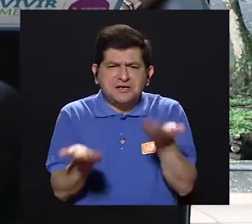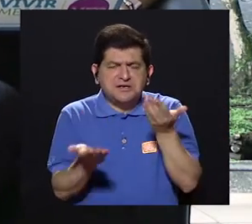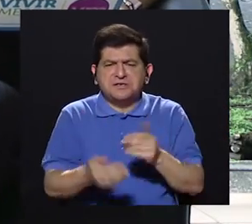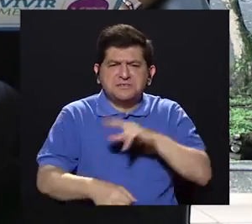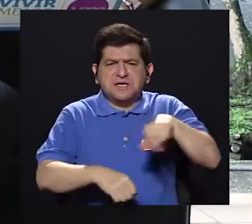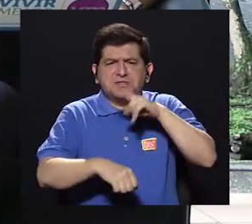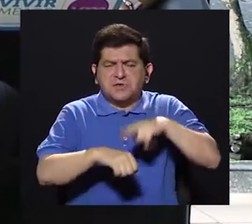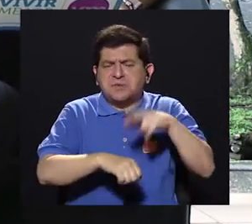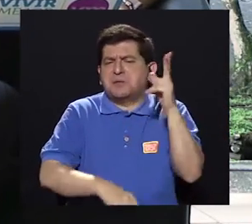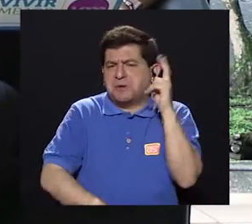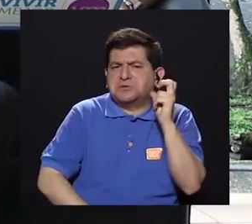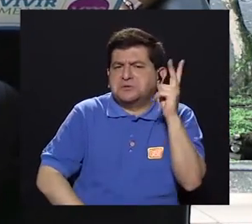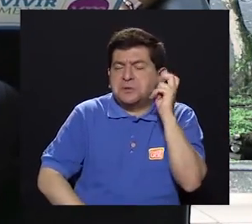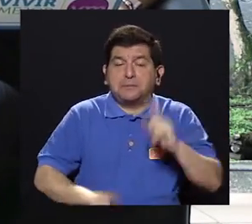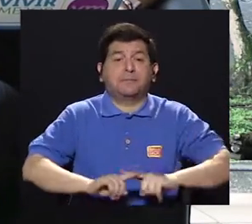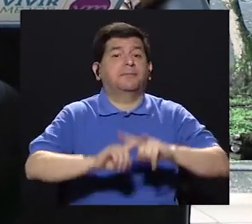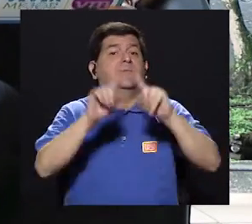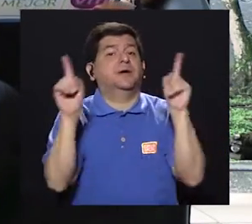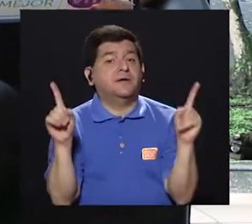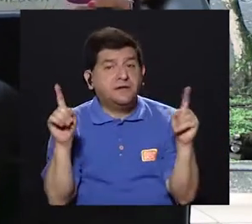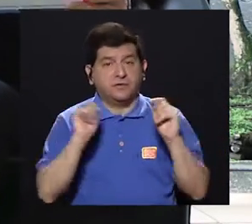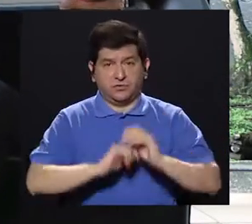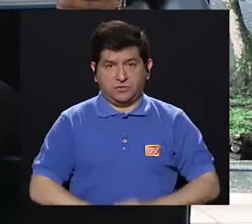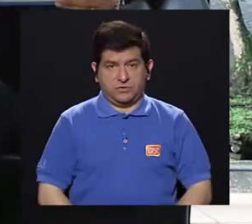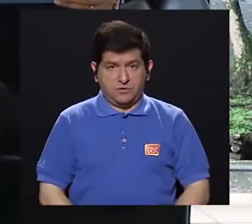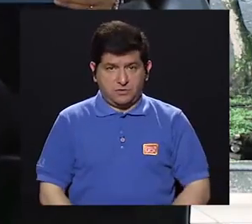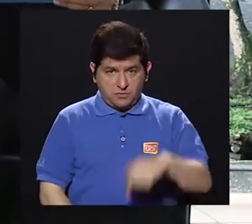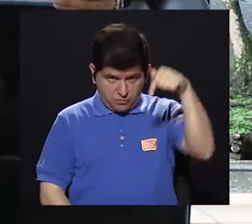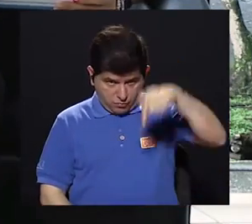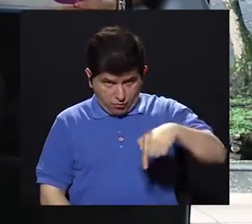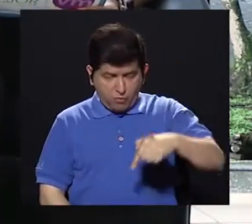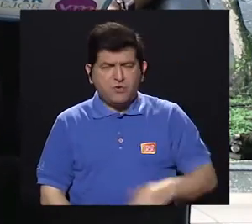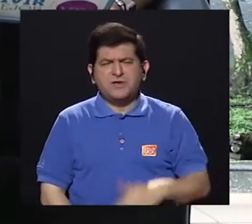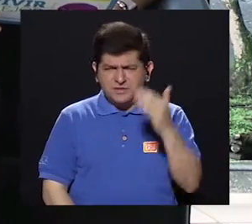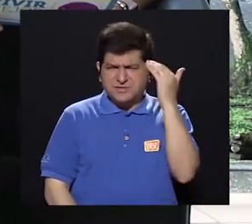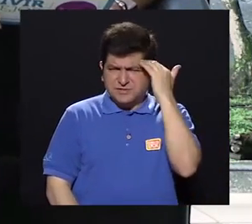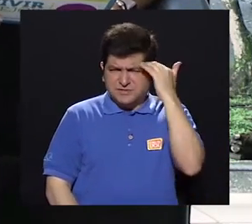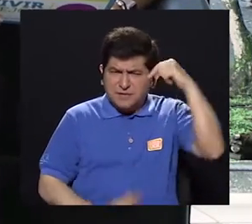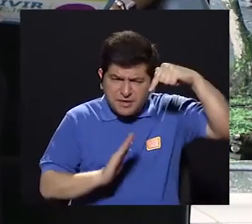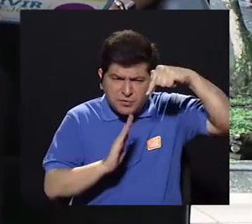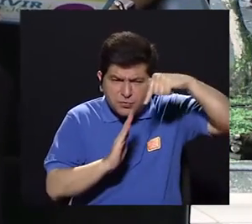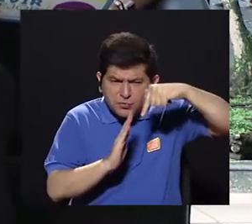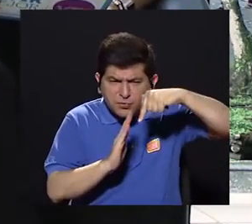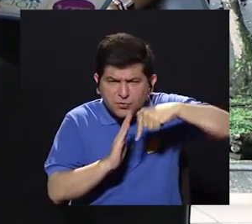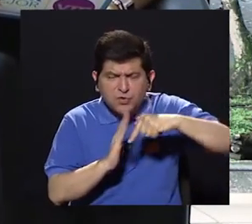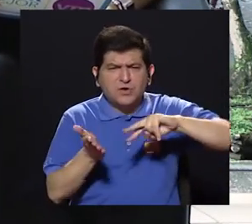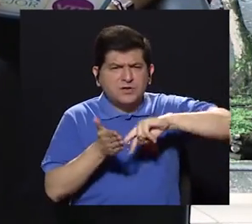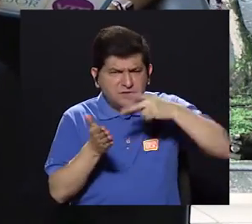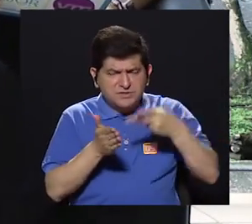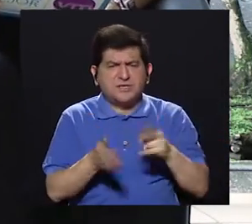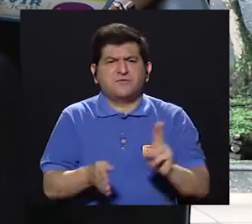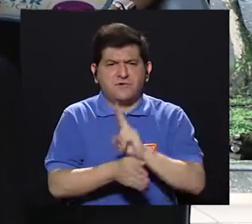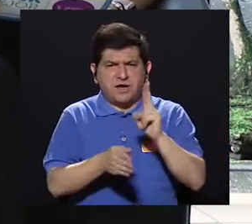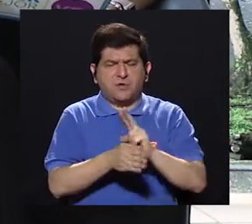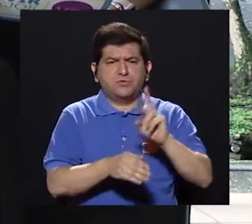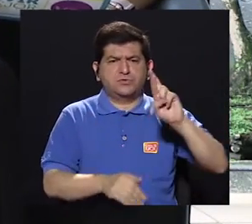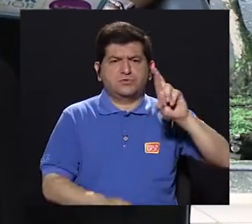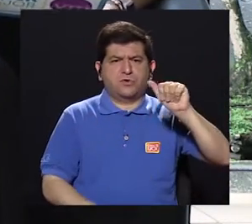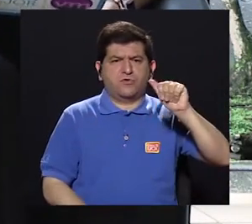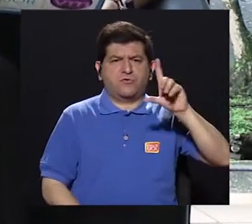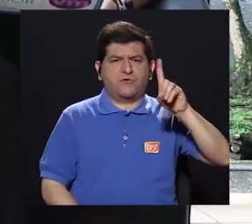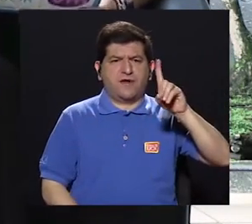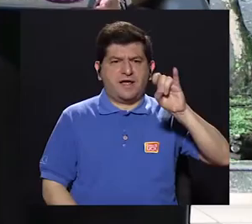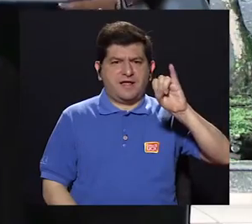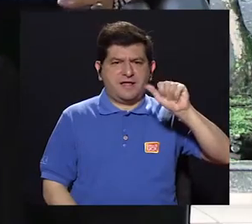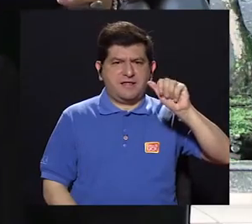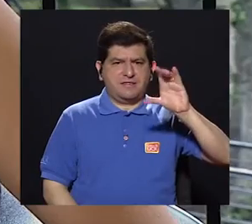escuchamos con alguna frecuencia. Sin embargo, en esta ocasión quisimos conocer un poco más acerca del uso de la radiación